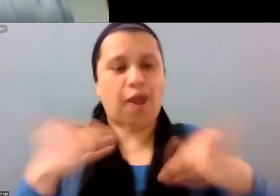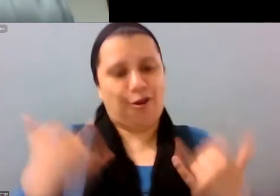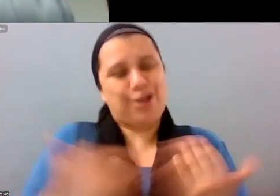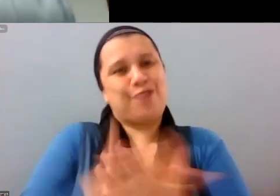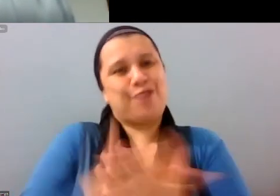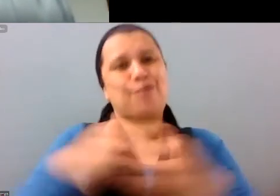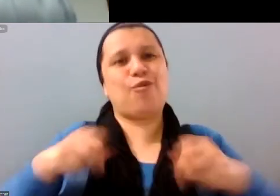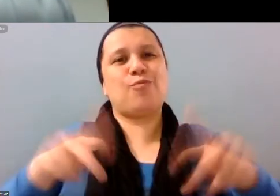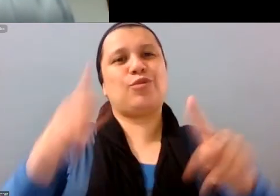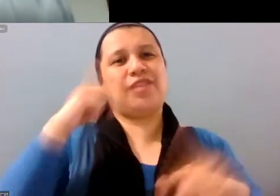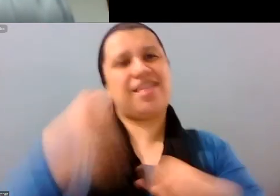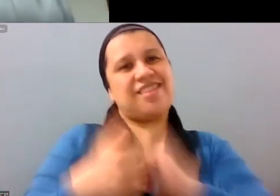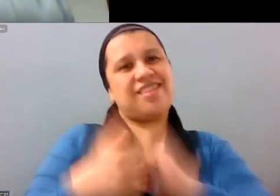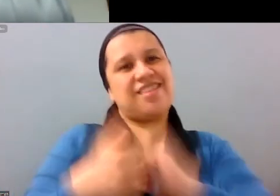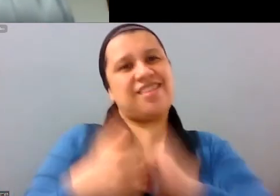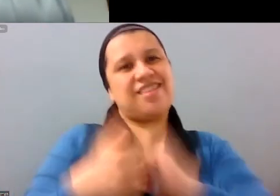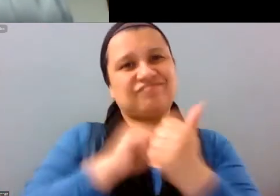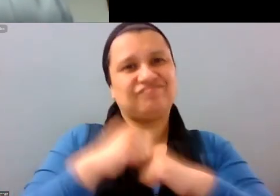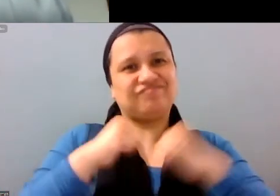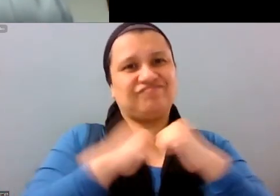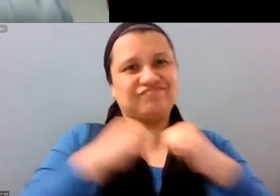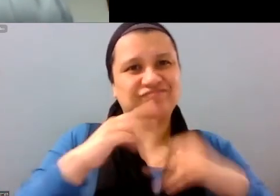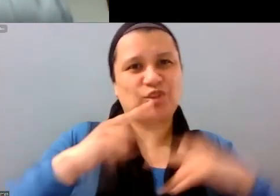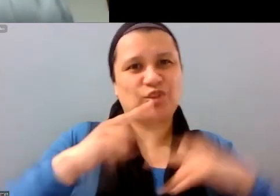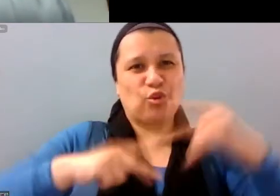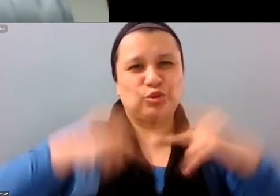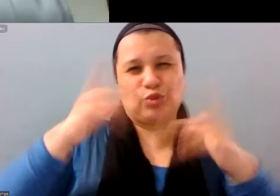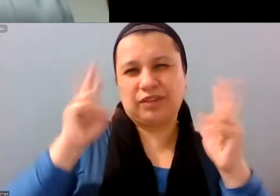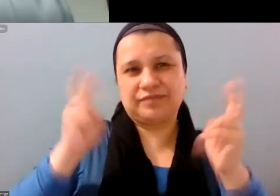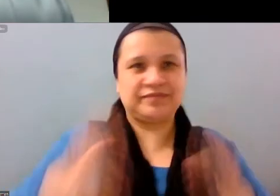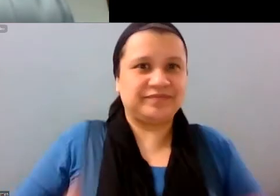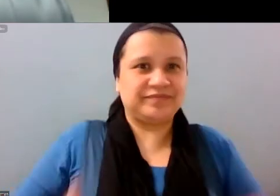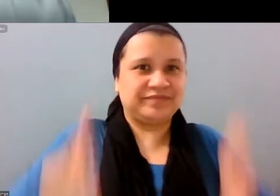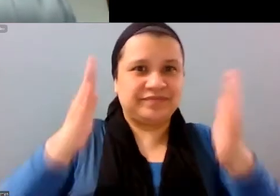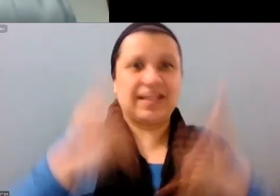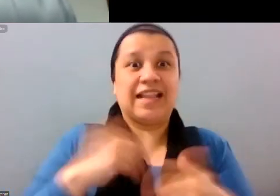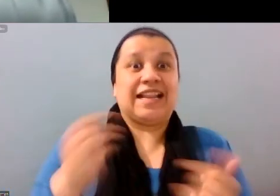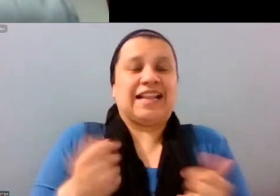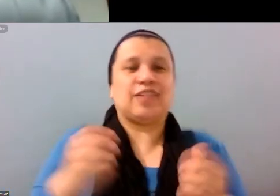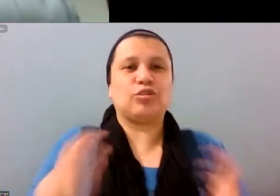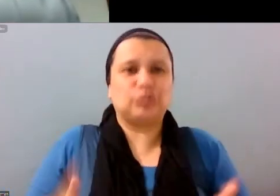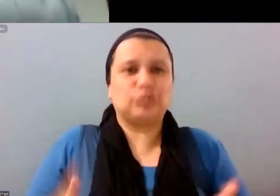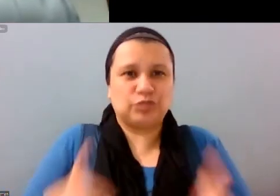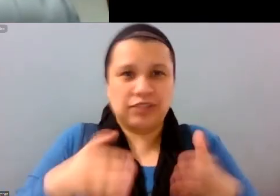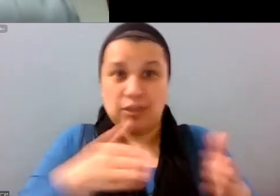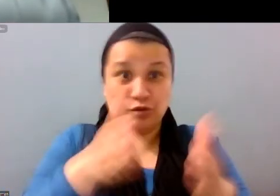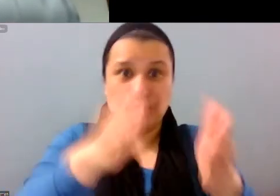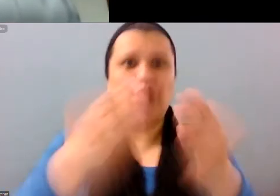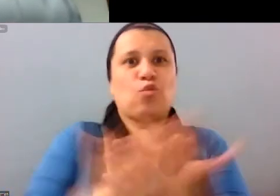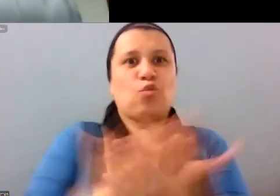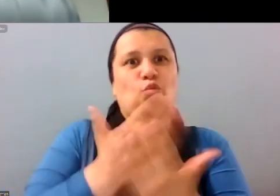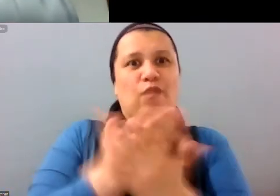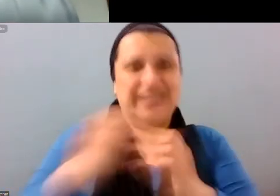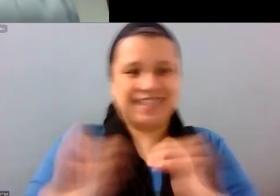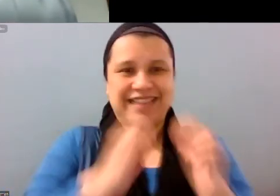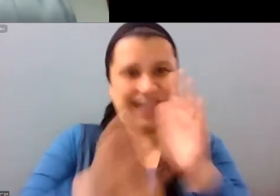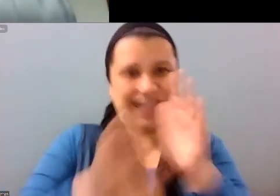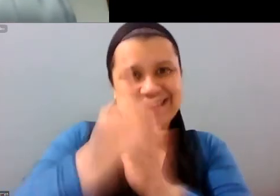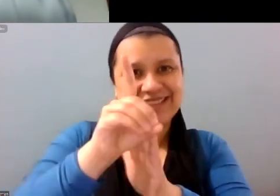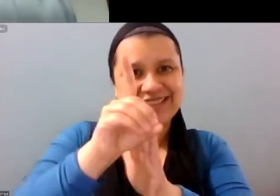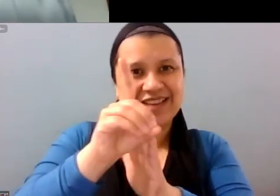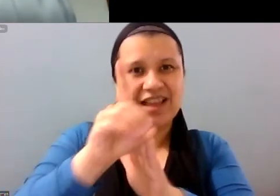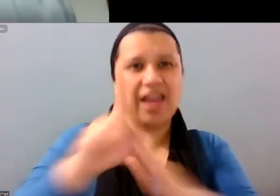y de reconstrucción en este caso las herramientas los desarrollos y la formación que es requerida